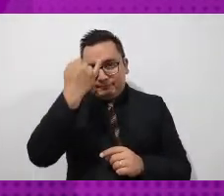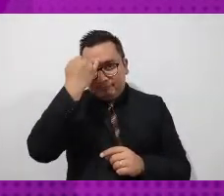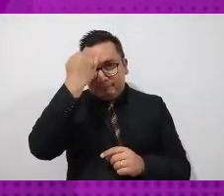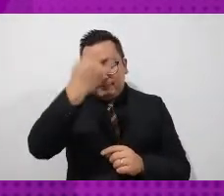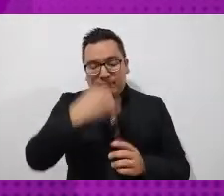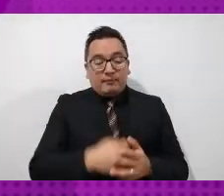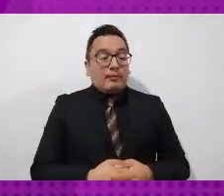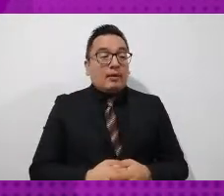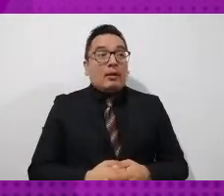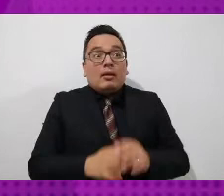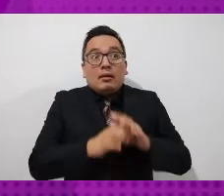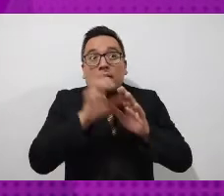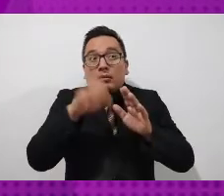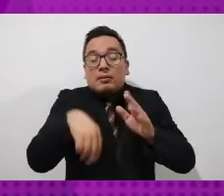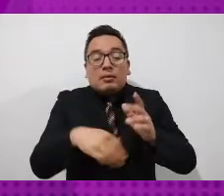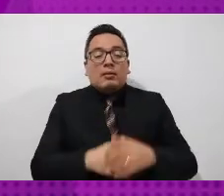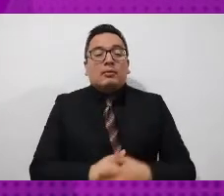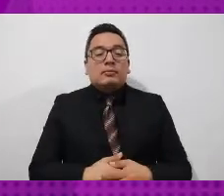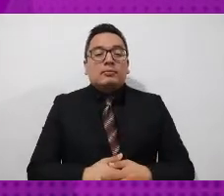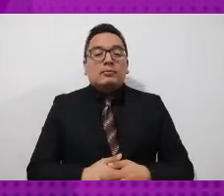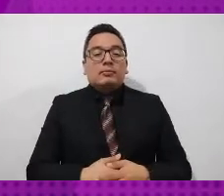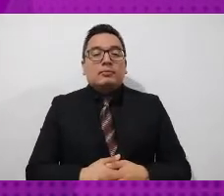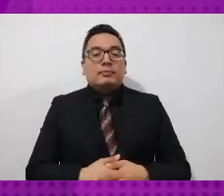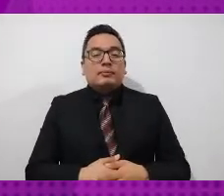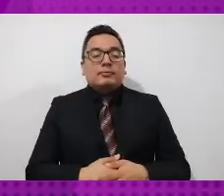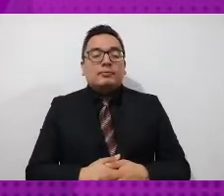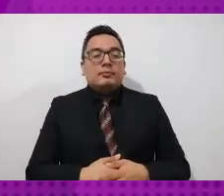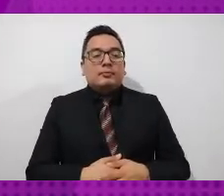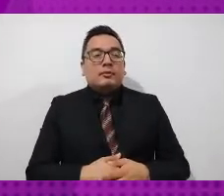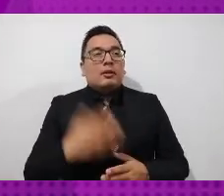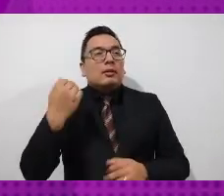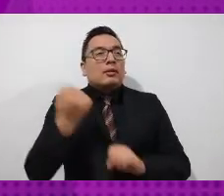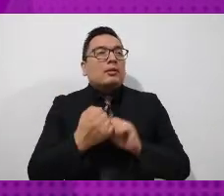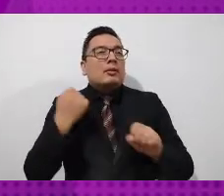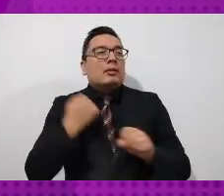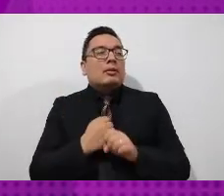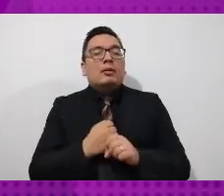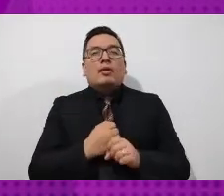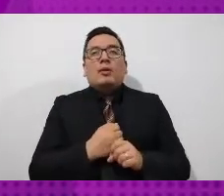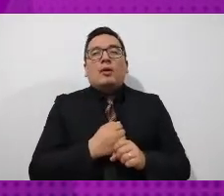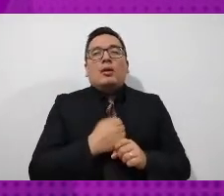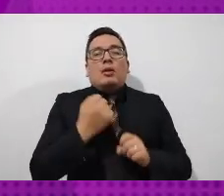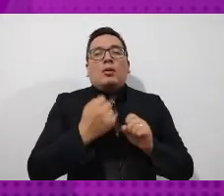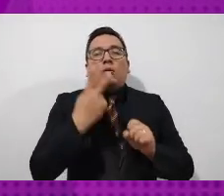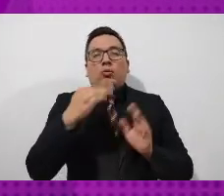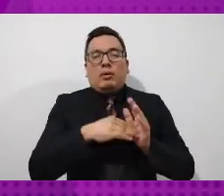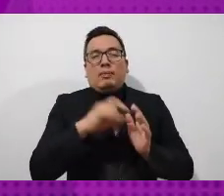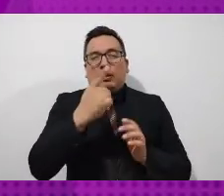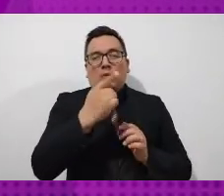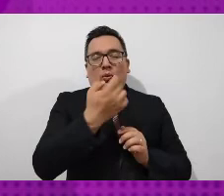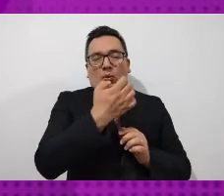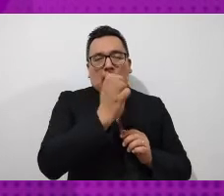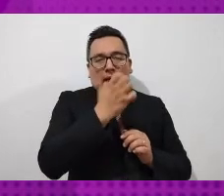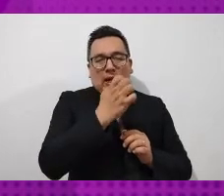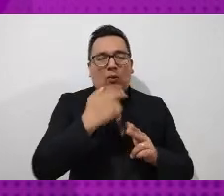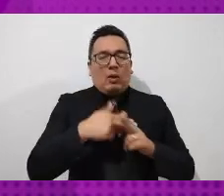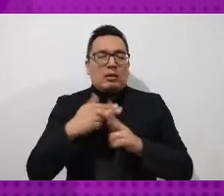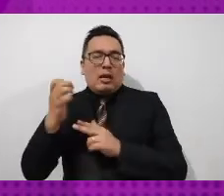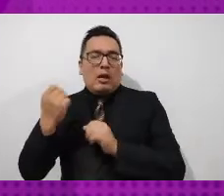iniciativas. Yo te puedo decir, por ejemplo, que del año de enero del 21 a enero del